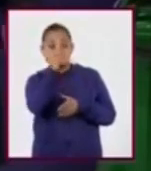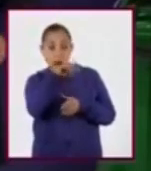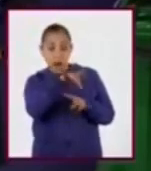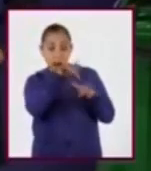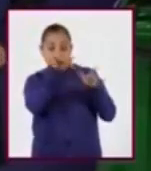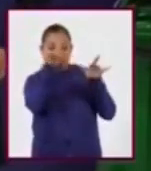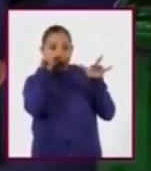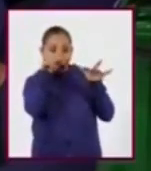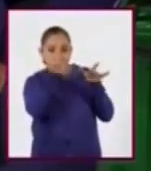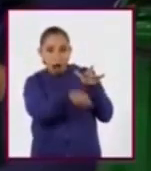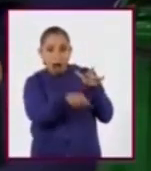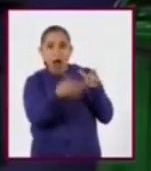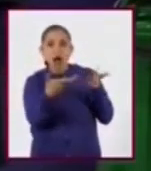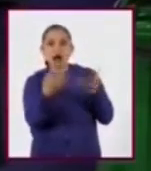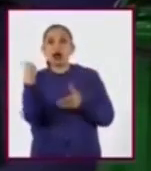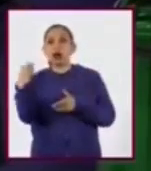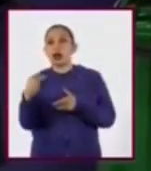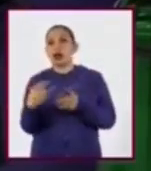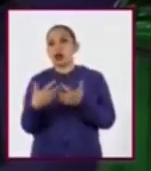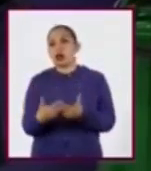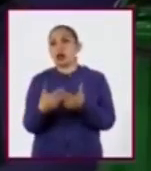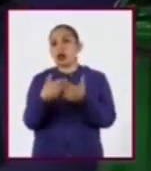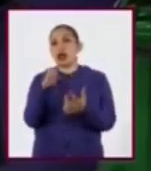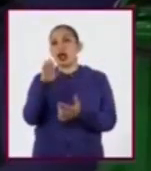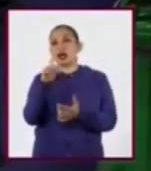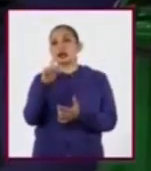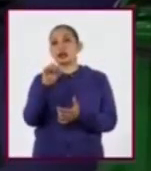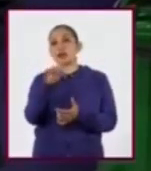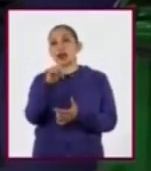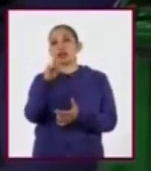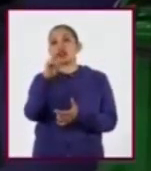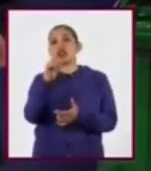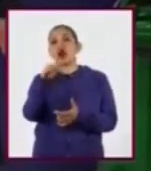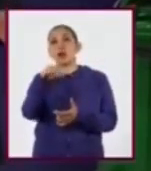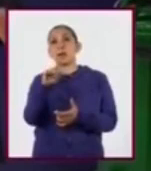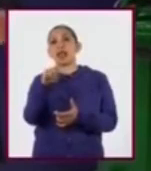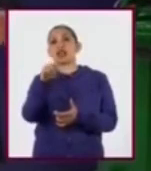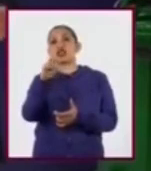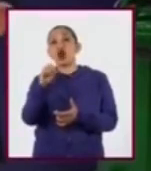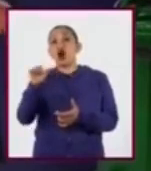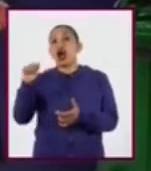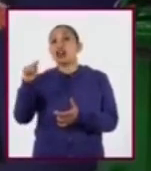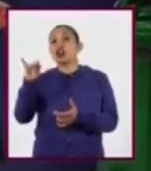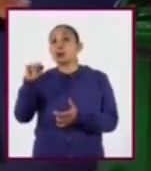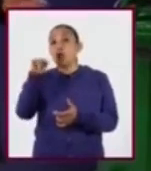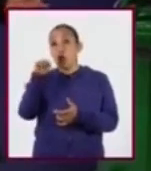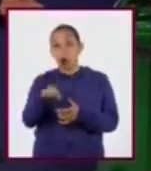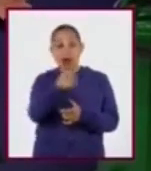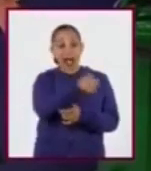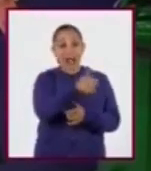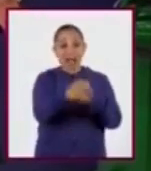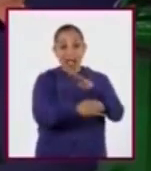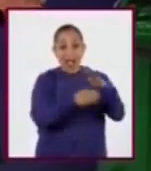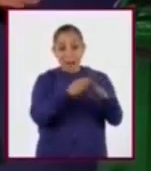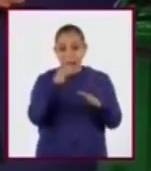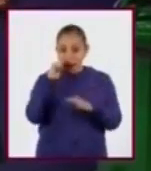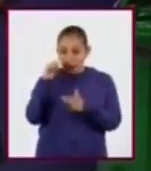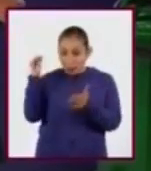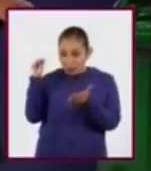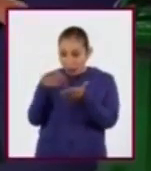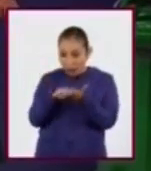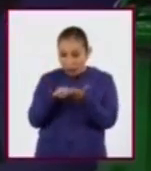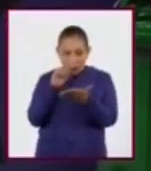a través de un instrumento llamado espectrómetro atómico. Cada elemento deja un rastro o pista única que